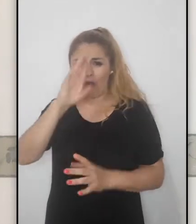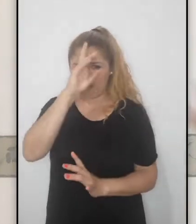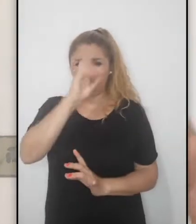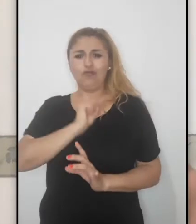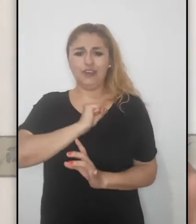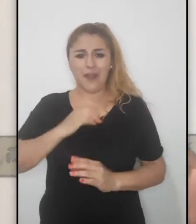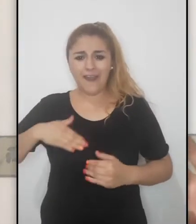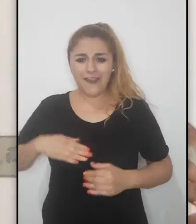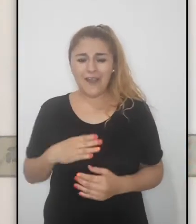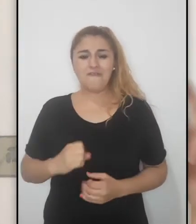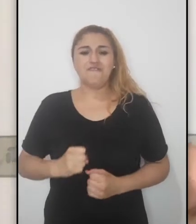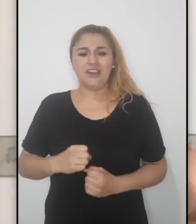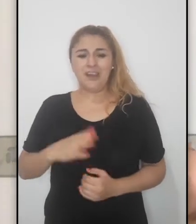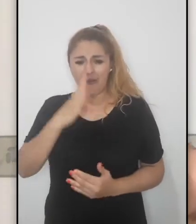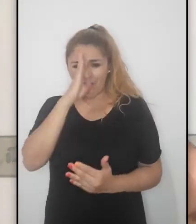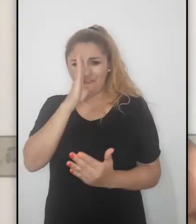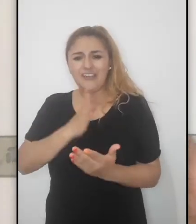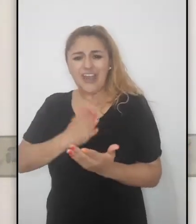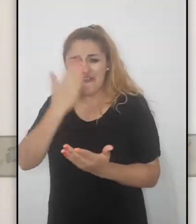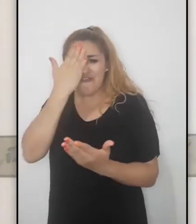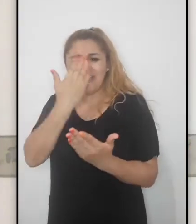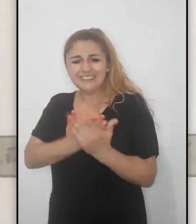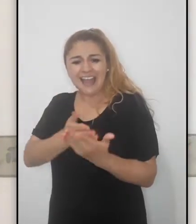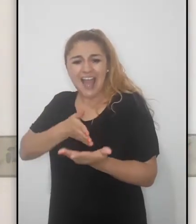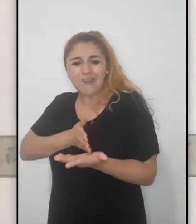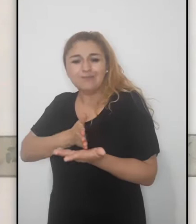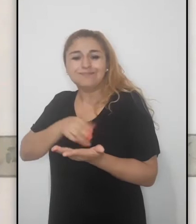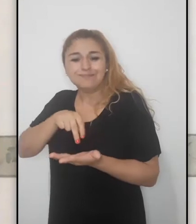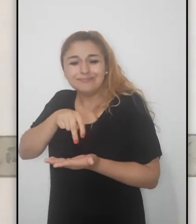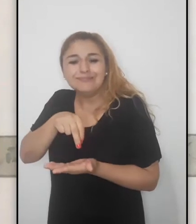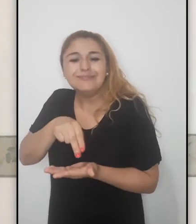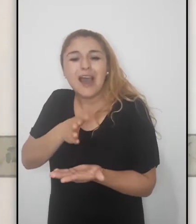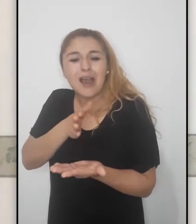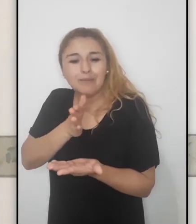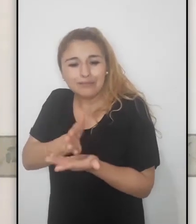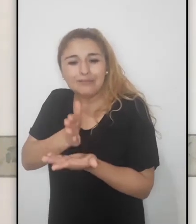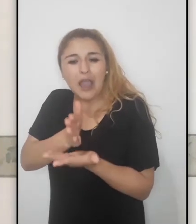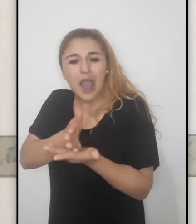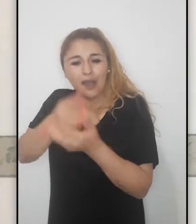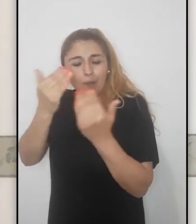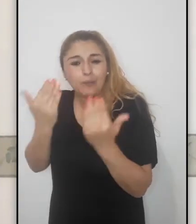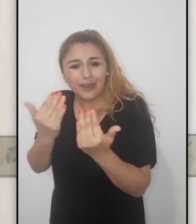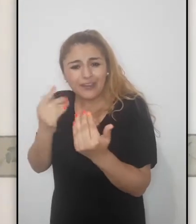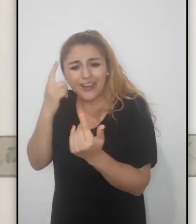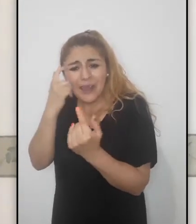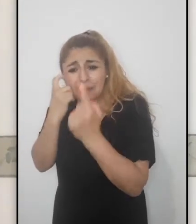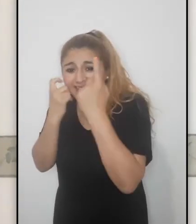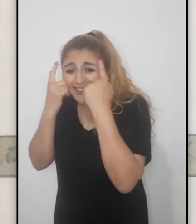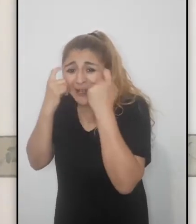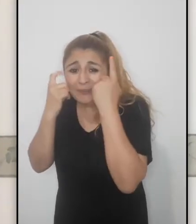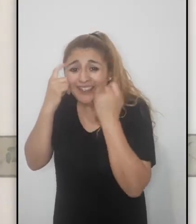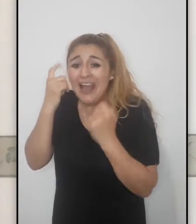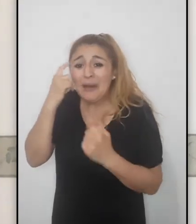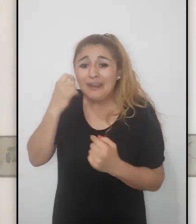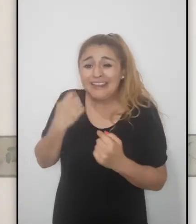y todo que es malo dejarlo porque nuestro centro es dios a veces es muy una línea